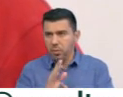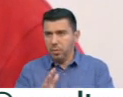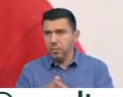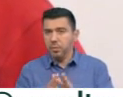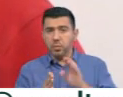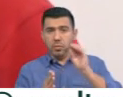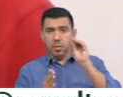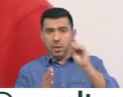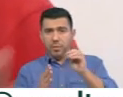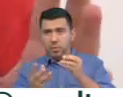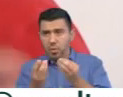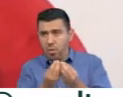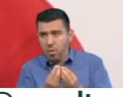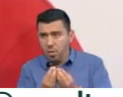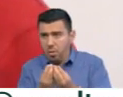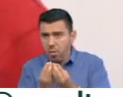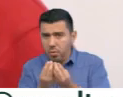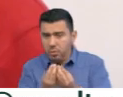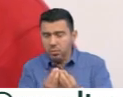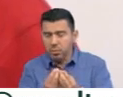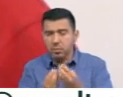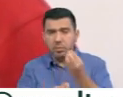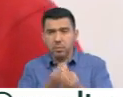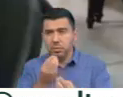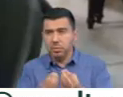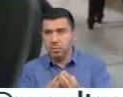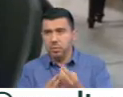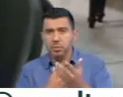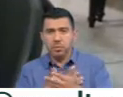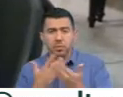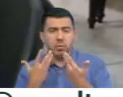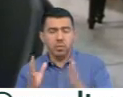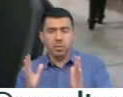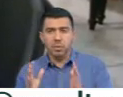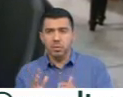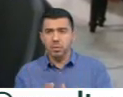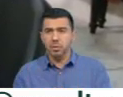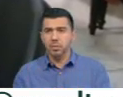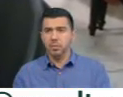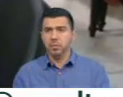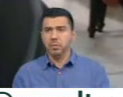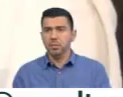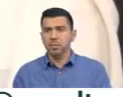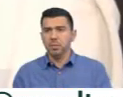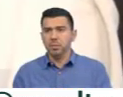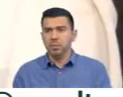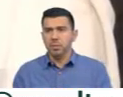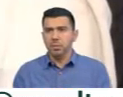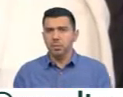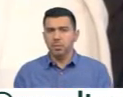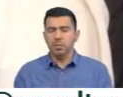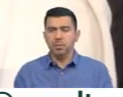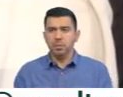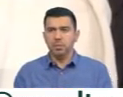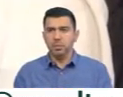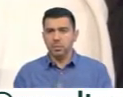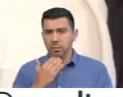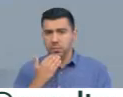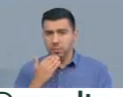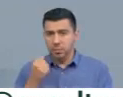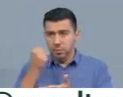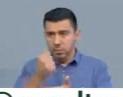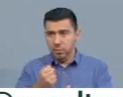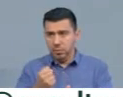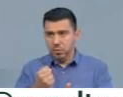pues que haga lo que nosotros queremos. El proyecto de acuerdo adicionará, si es aprobado,